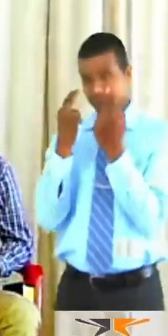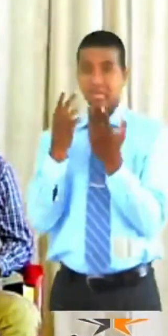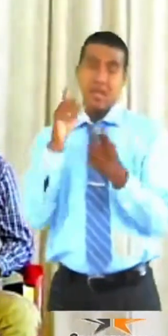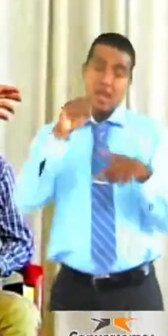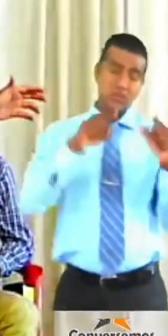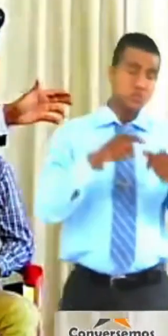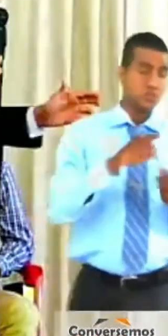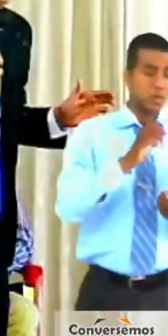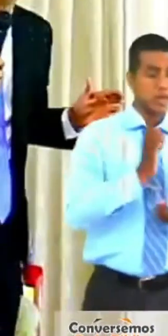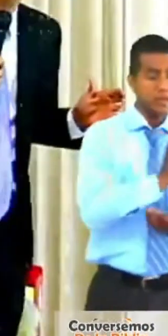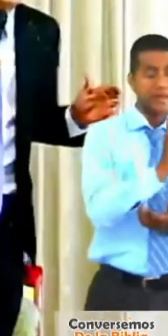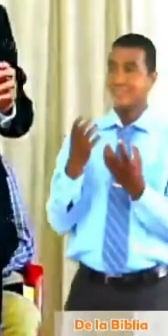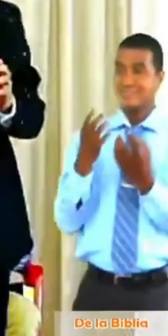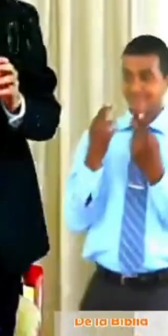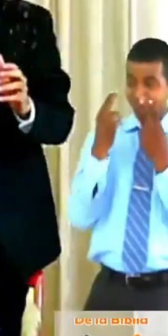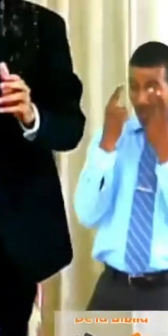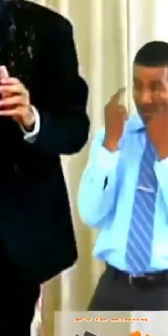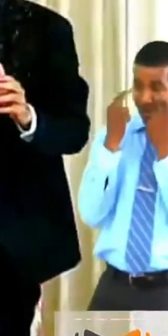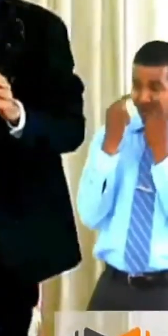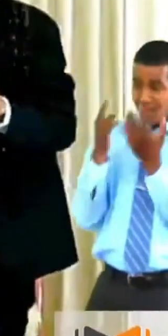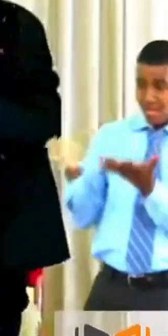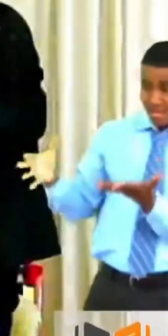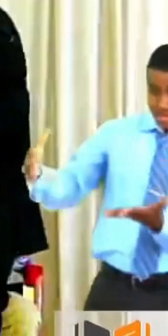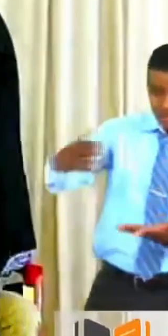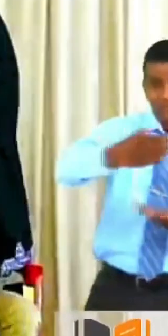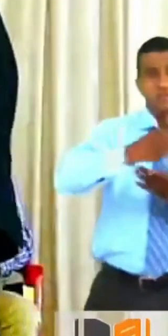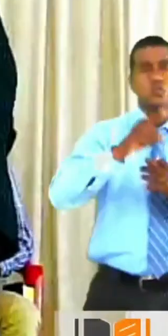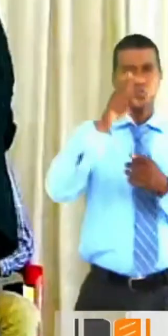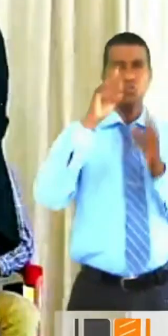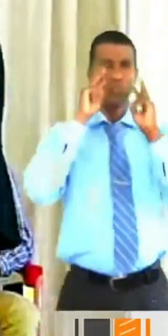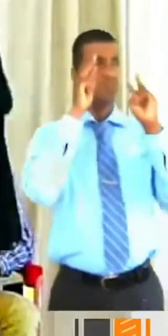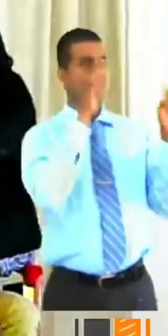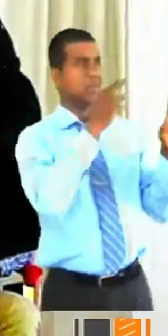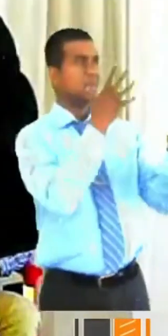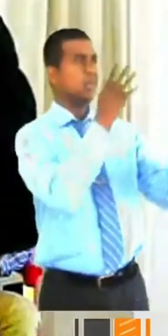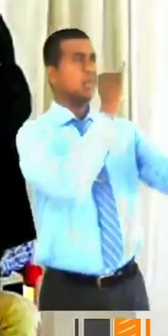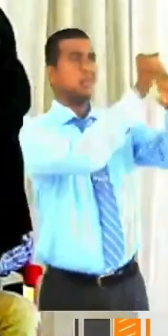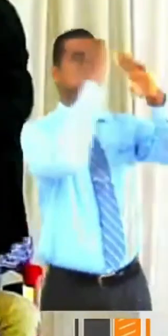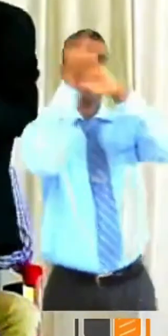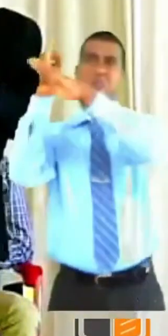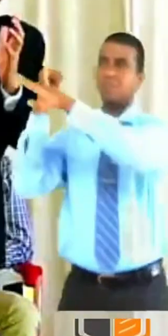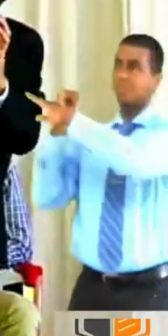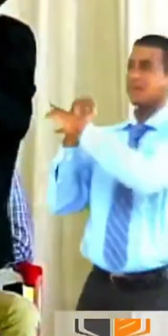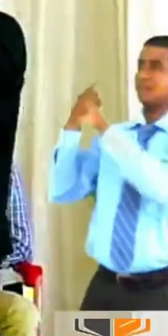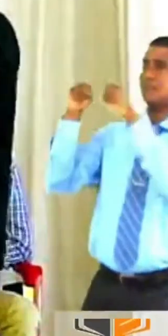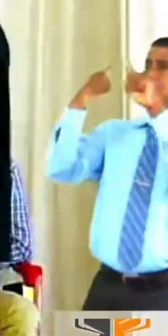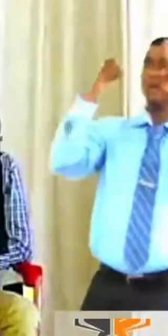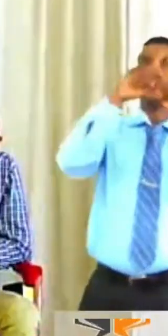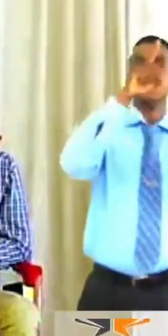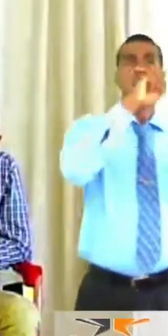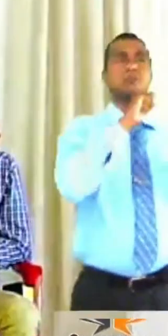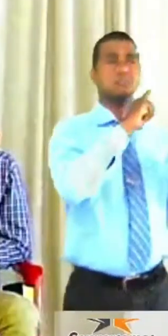evangelio por ganancia. Amén. Usted ve muchas iglesias, muchas denominaciones. ¡Oh, qué gran